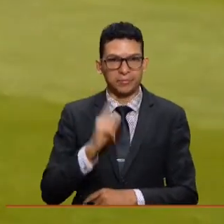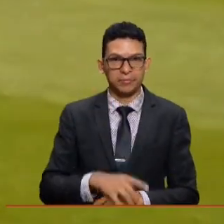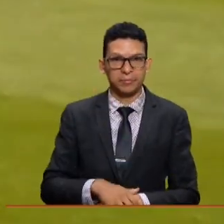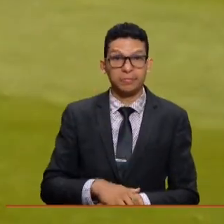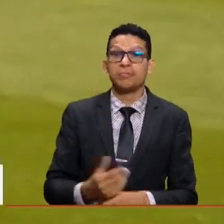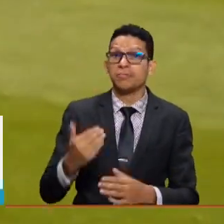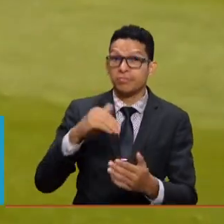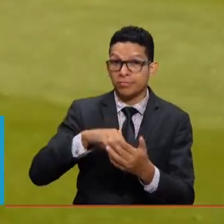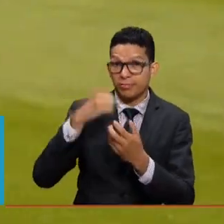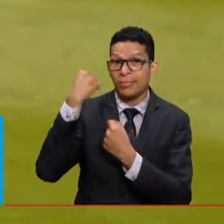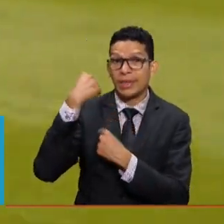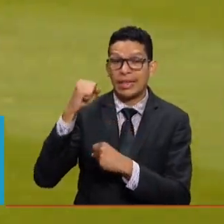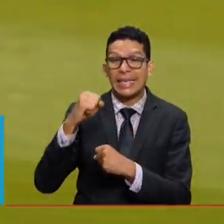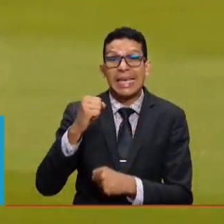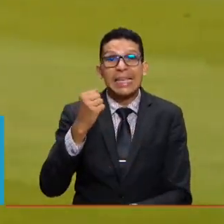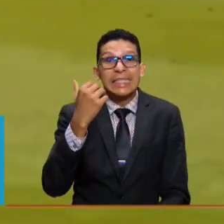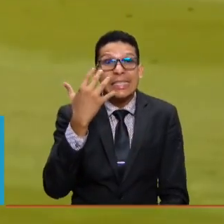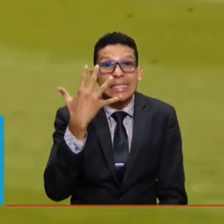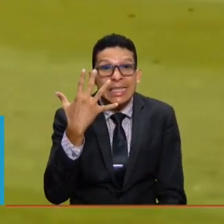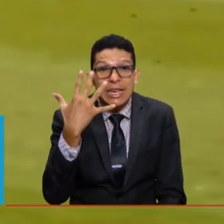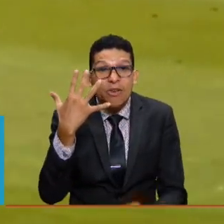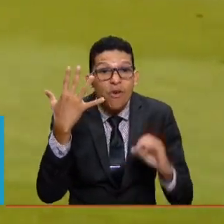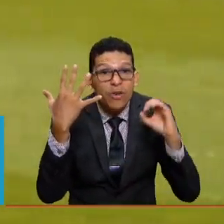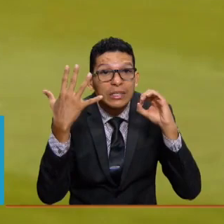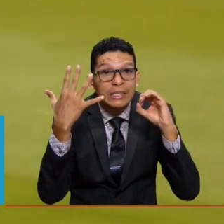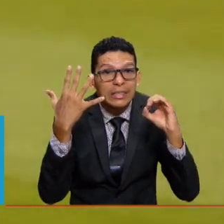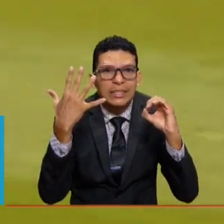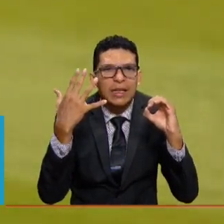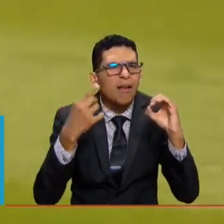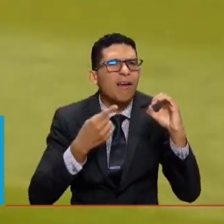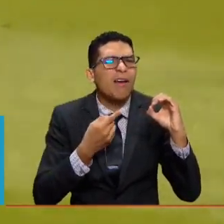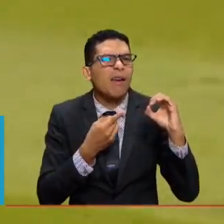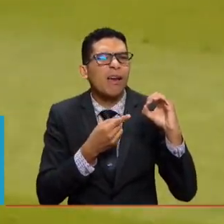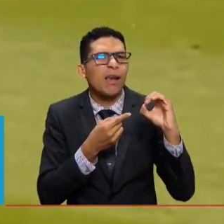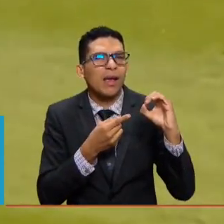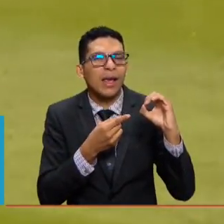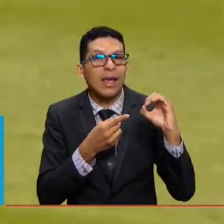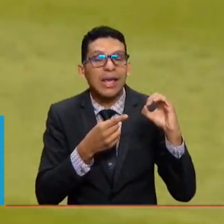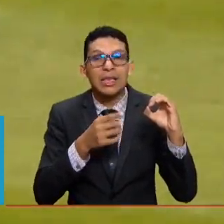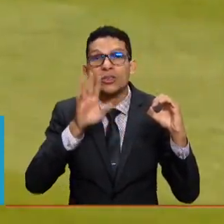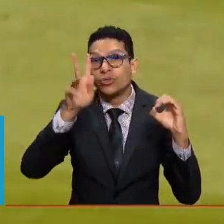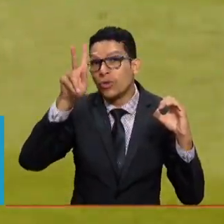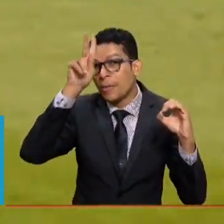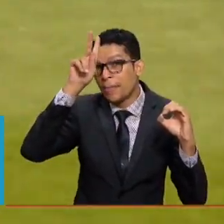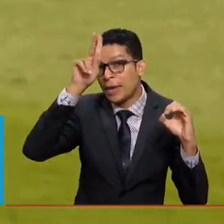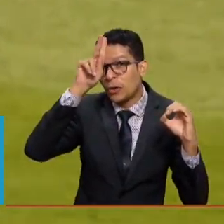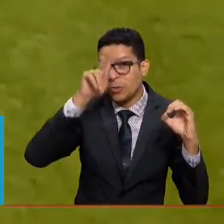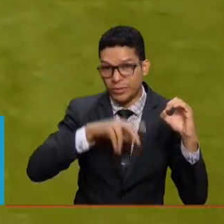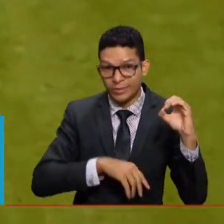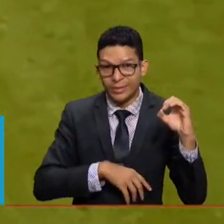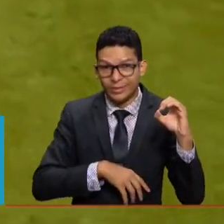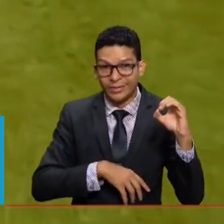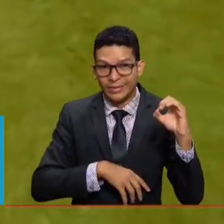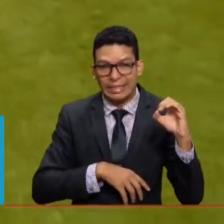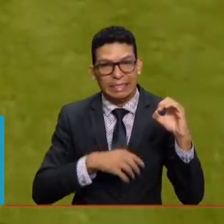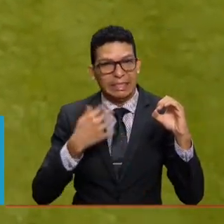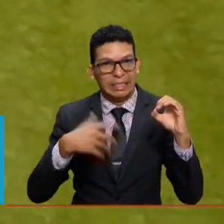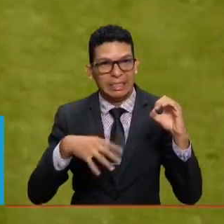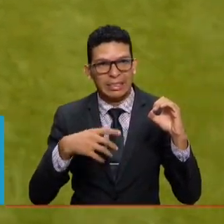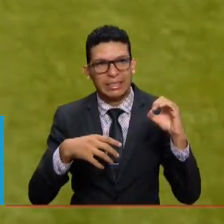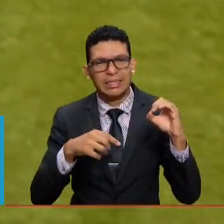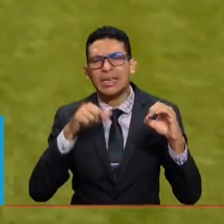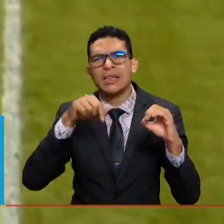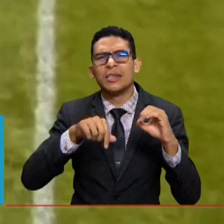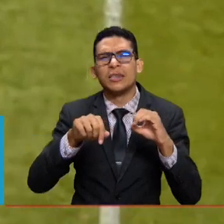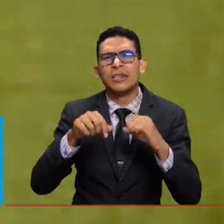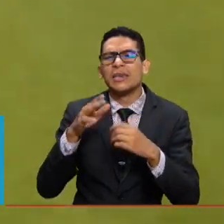torneo derrotó 5-0, atención goleada, al conjunto Alianza Lima del Perú. ¿Quiénes anotaron por la sub-16 del